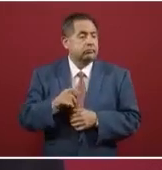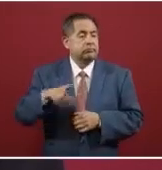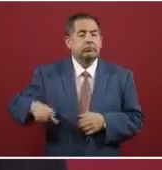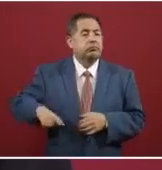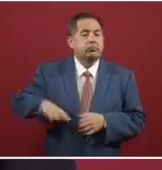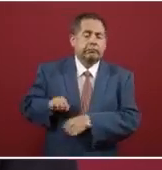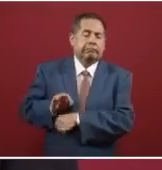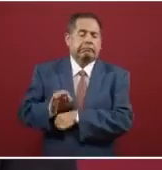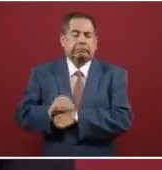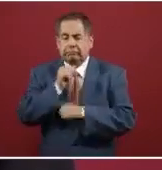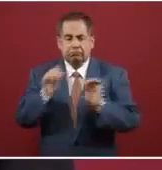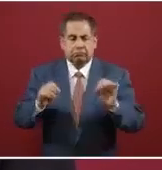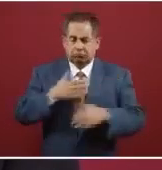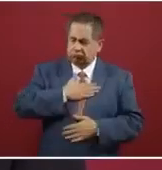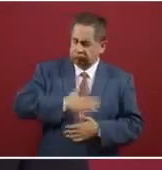nadie,